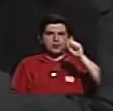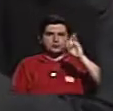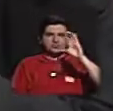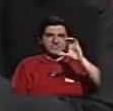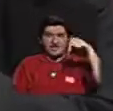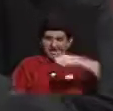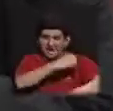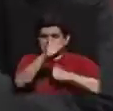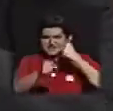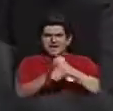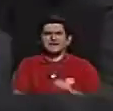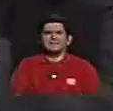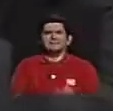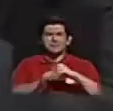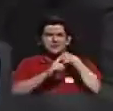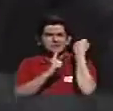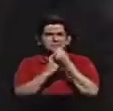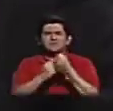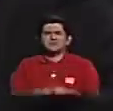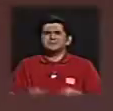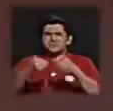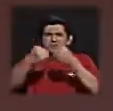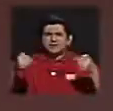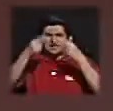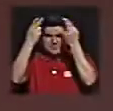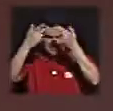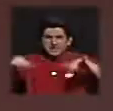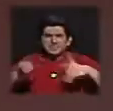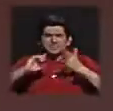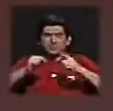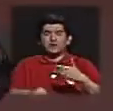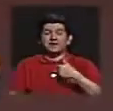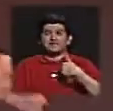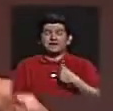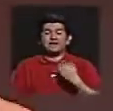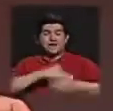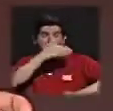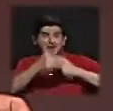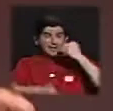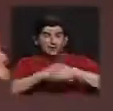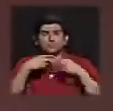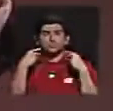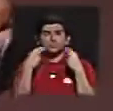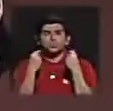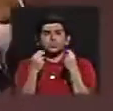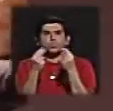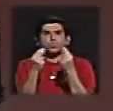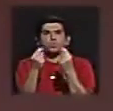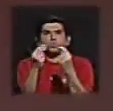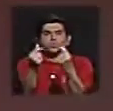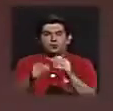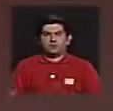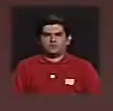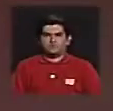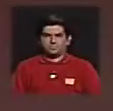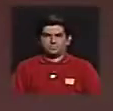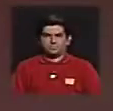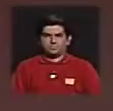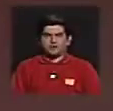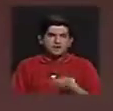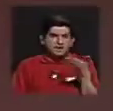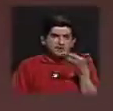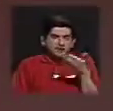es la situación en estos momentos de esa brecha? De que tenemos un proceso de aceleración en